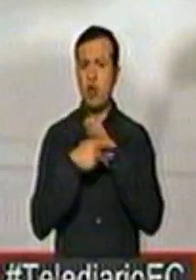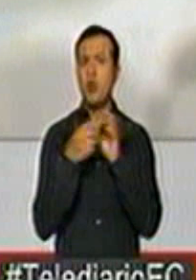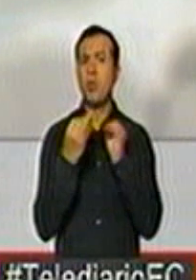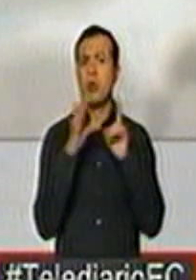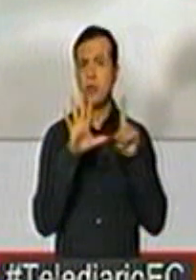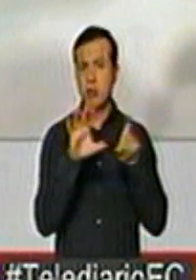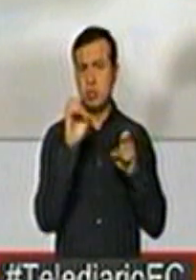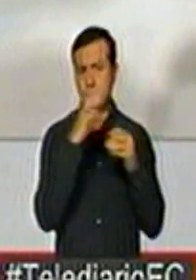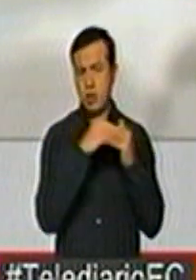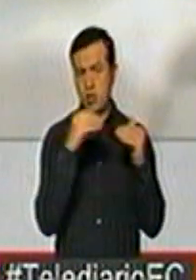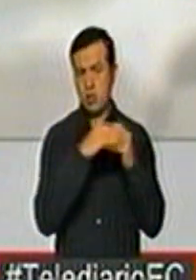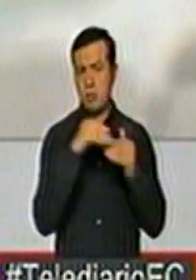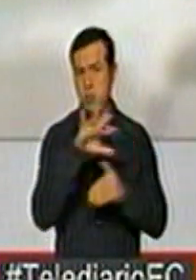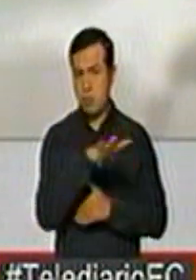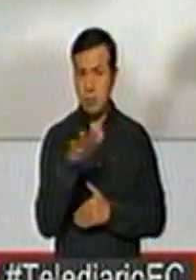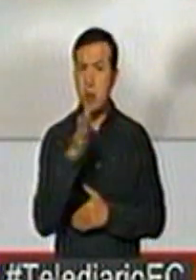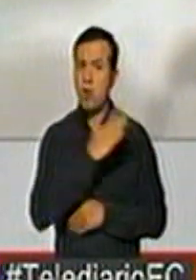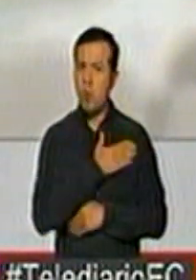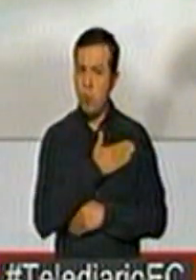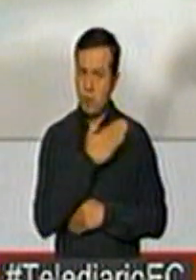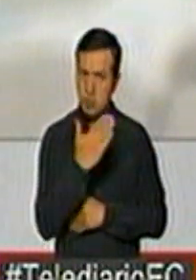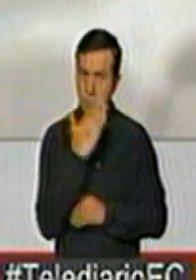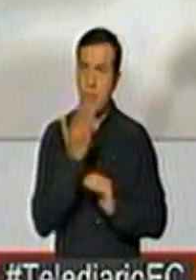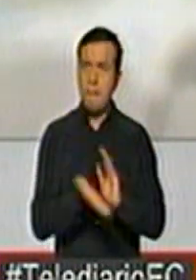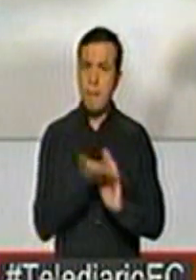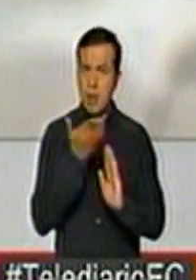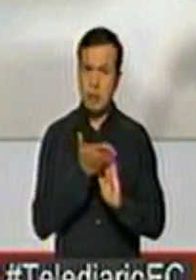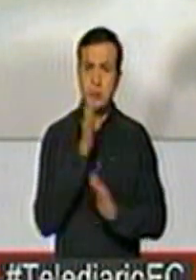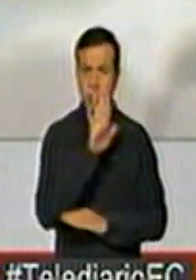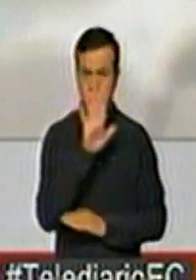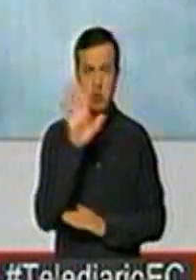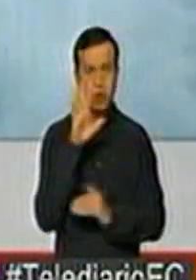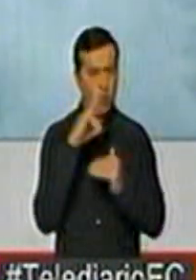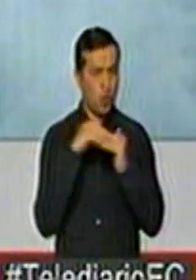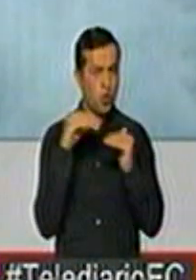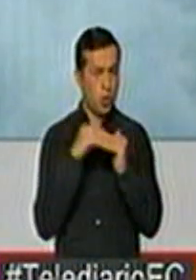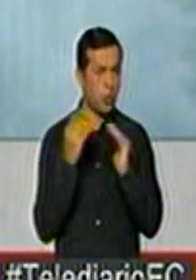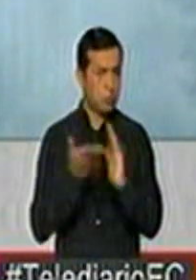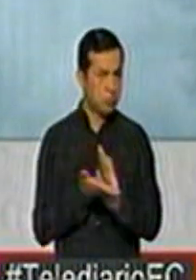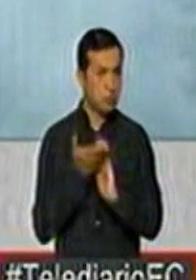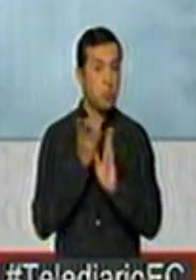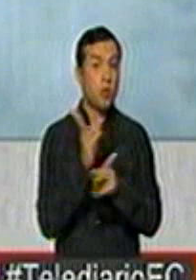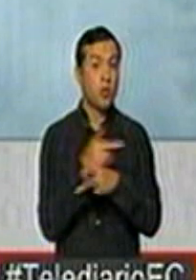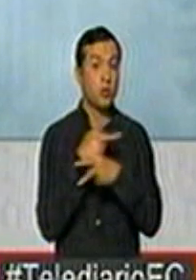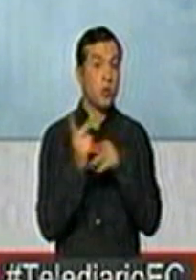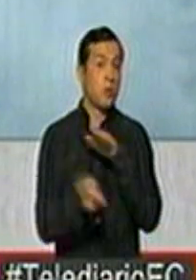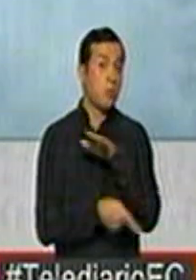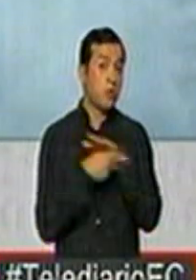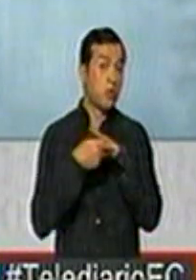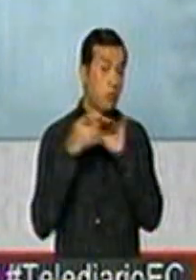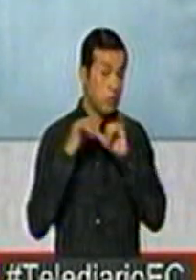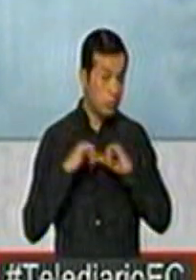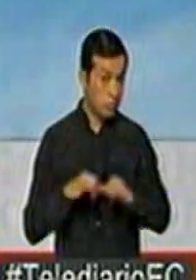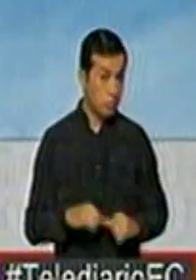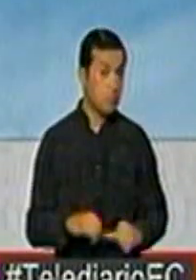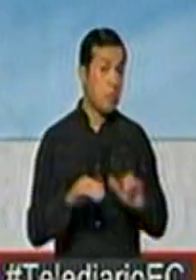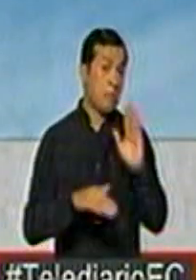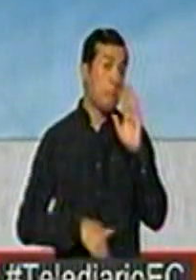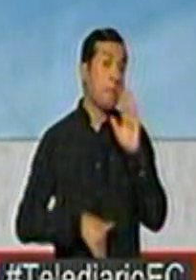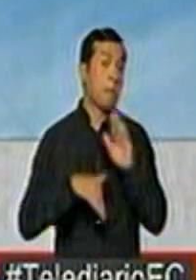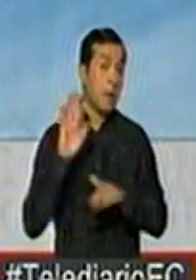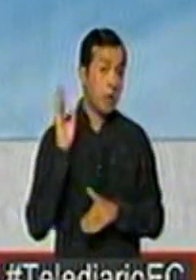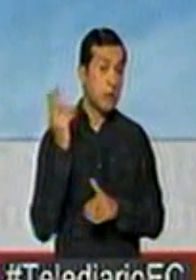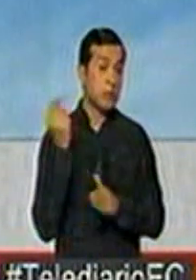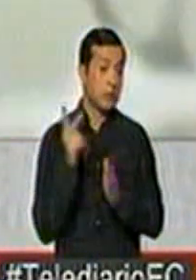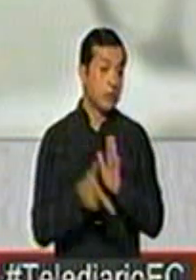los $60, pero confiamos que estará por encima de los $55. Y es que la producción petrolera continúa siendo una de las mayores fuentes de